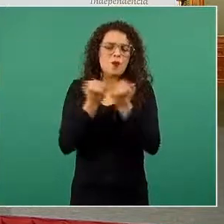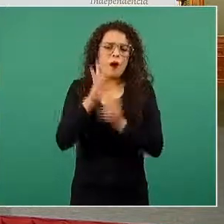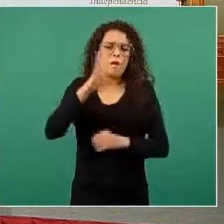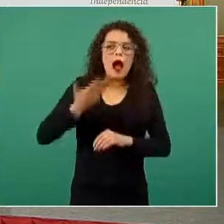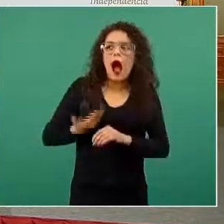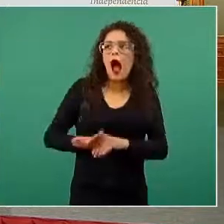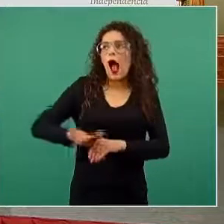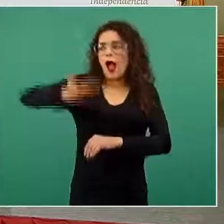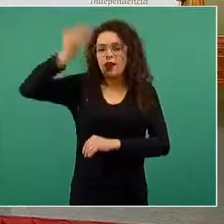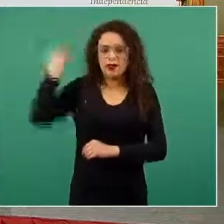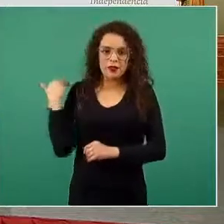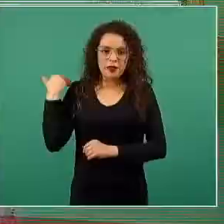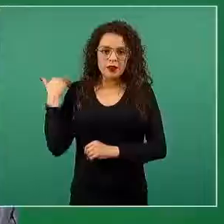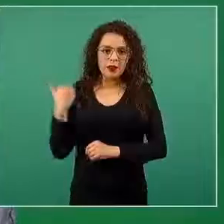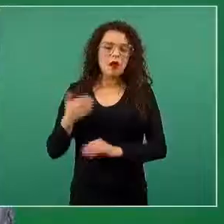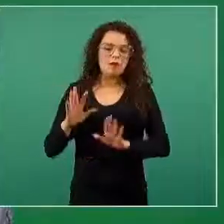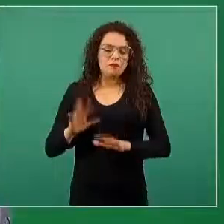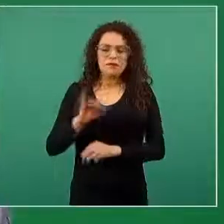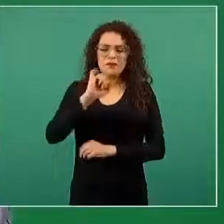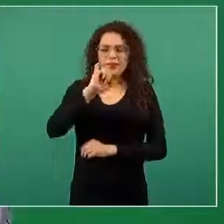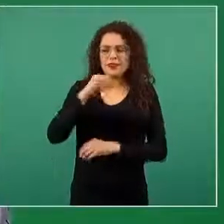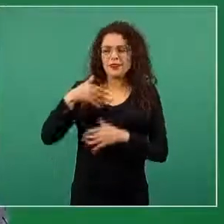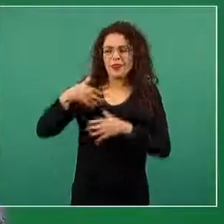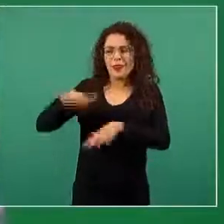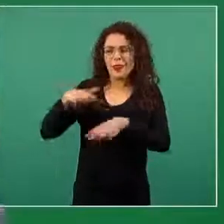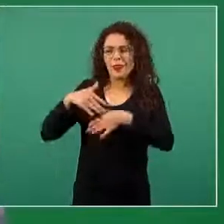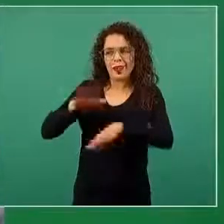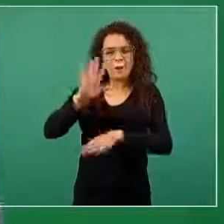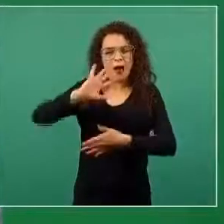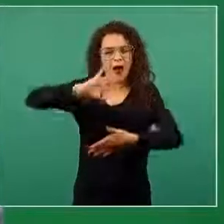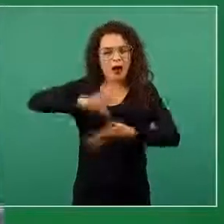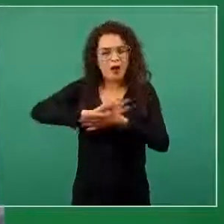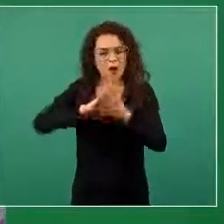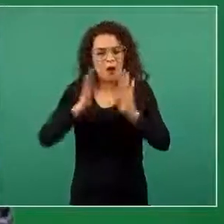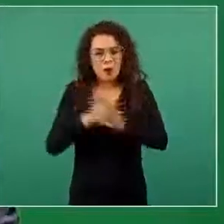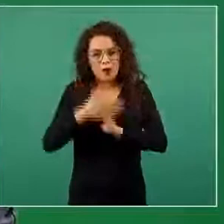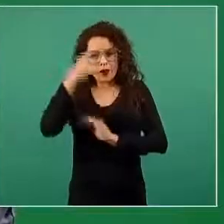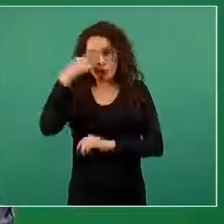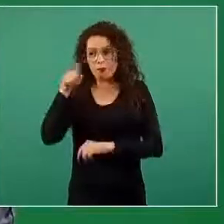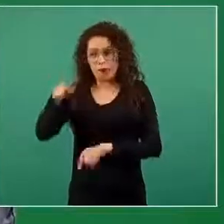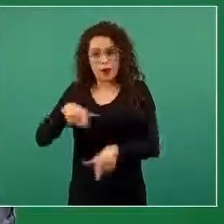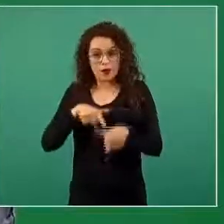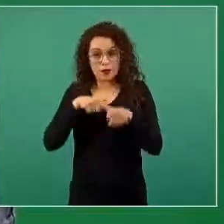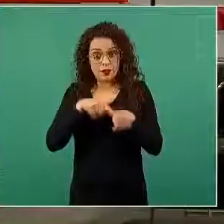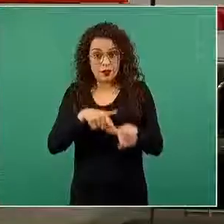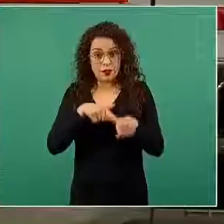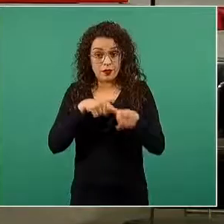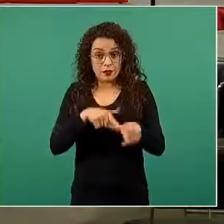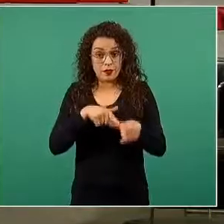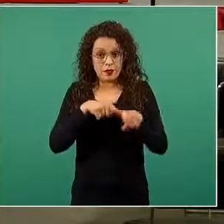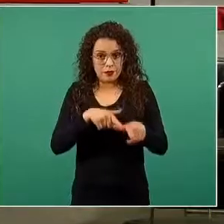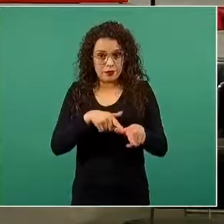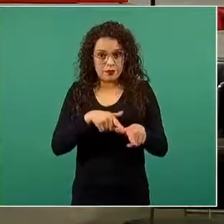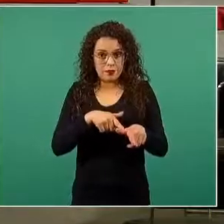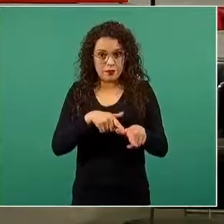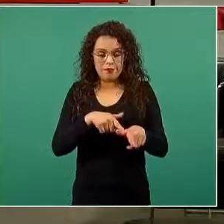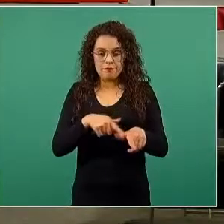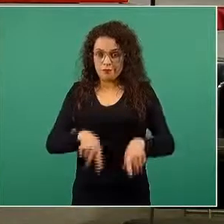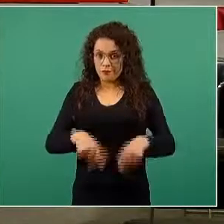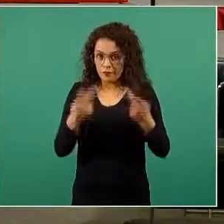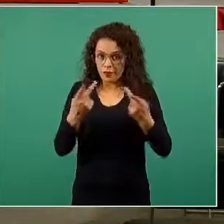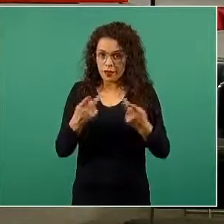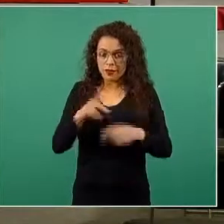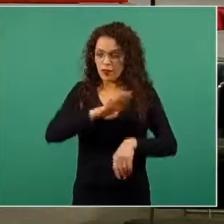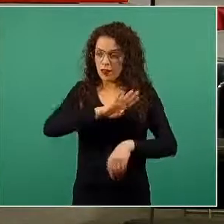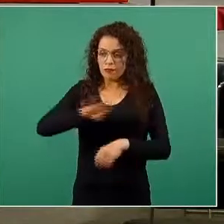que se va a tener complicidad para permitirles que evadan la regulación. No es el caso con